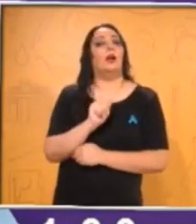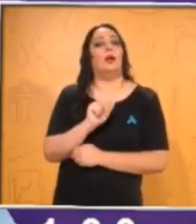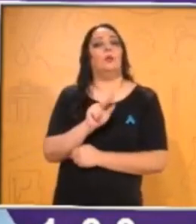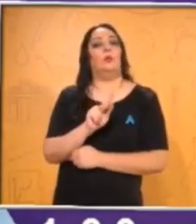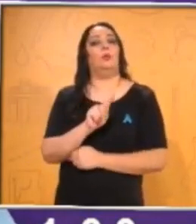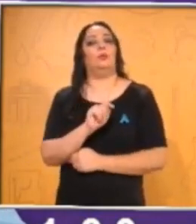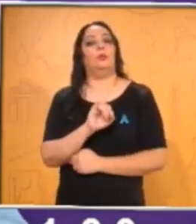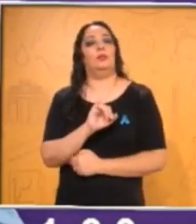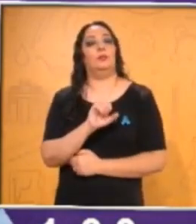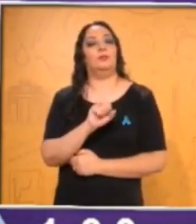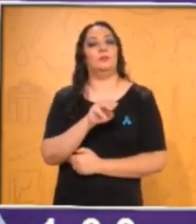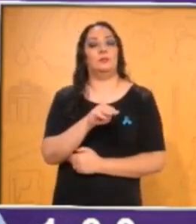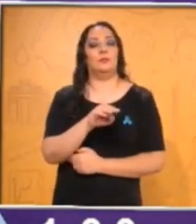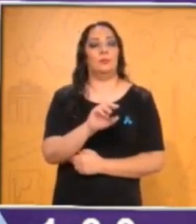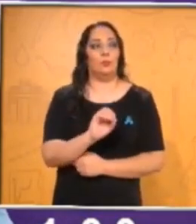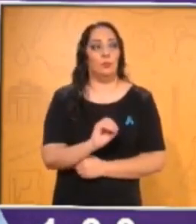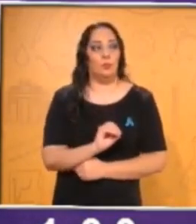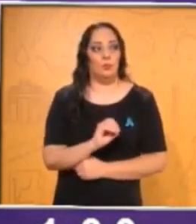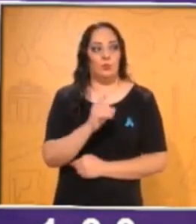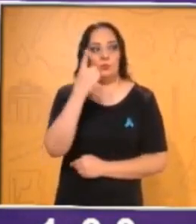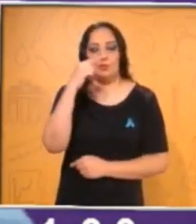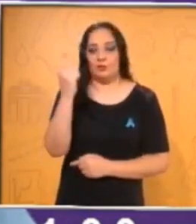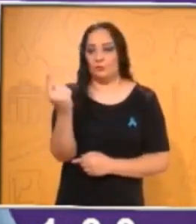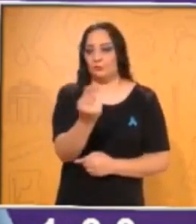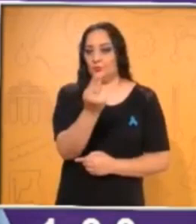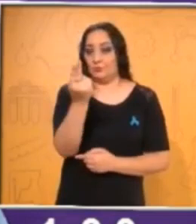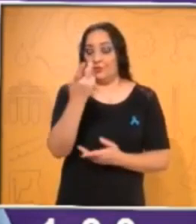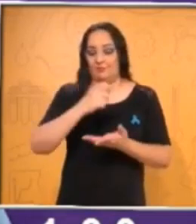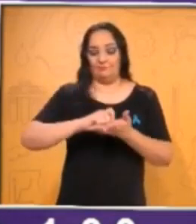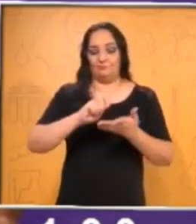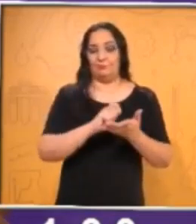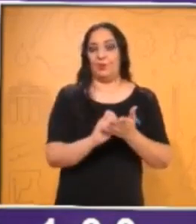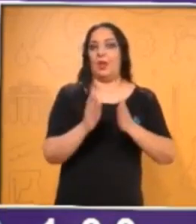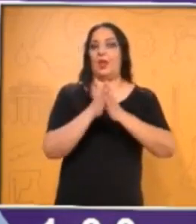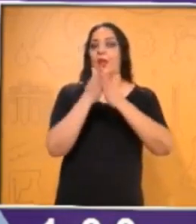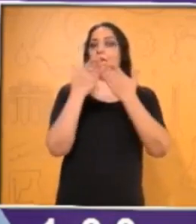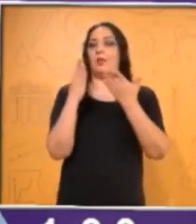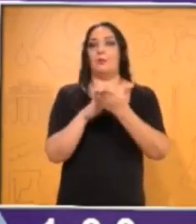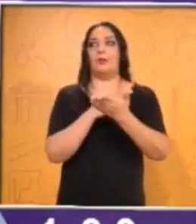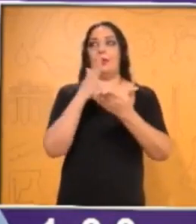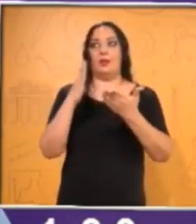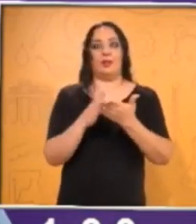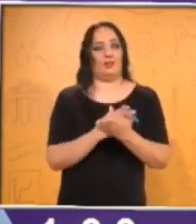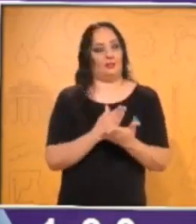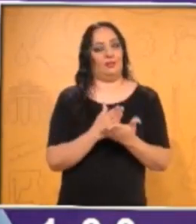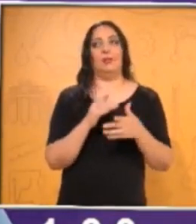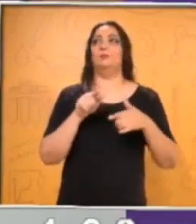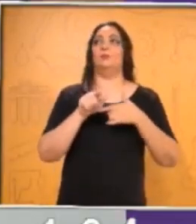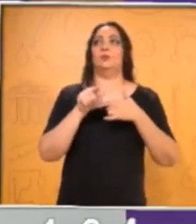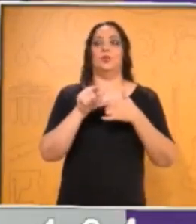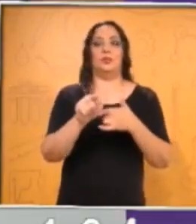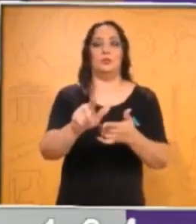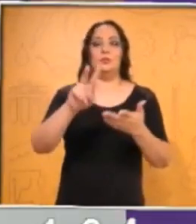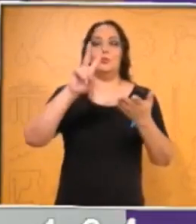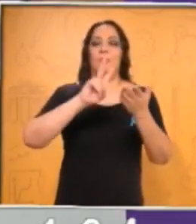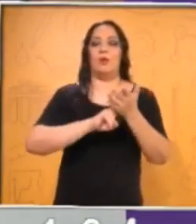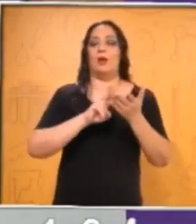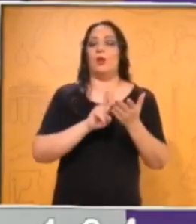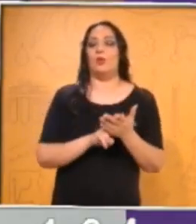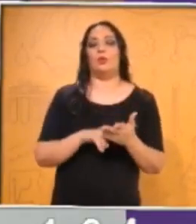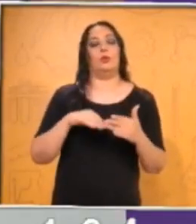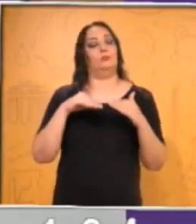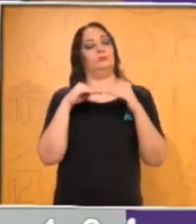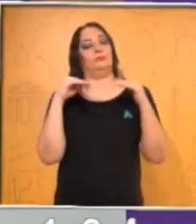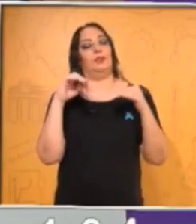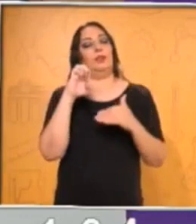anoten en su libretita, lo pongan ahí arribita, al ladito de la fecha, y seguimos con el valor de la empatía. Muy bien,